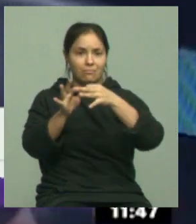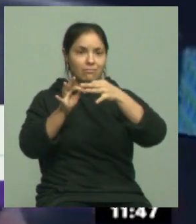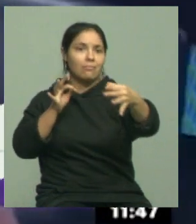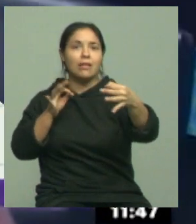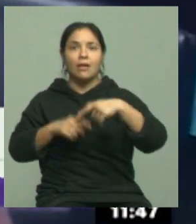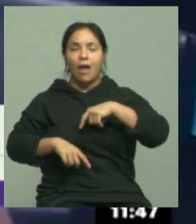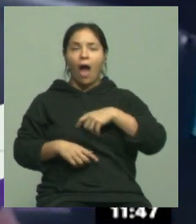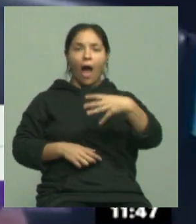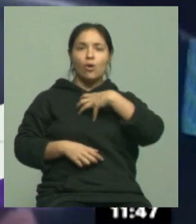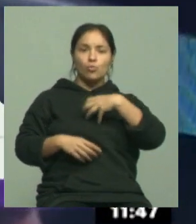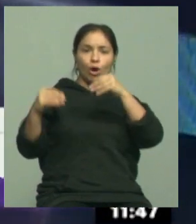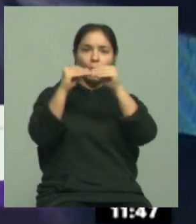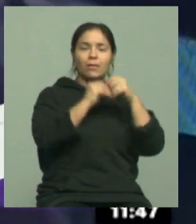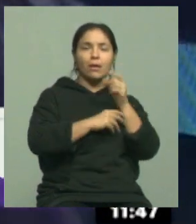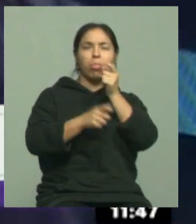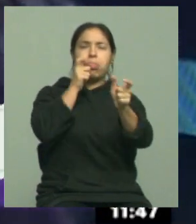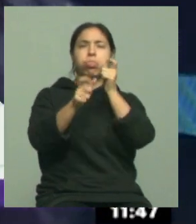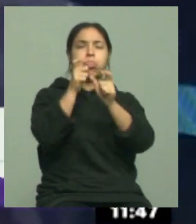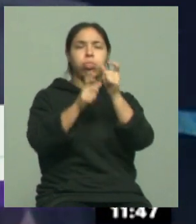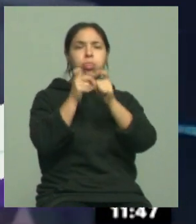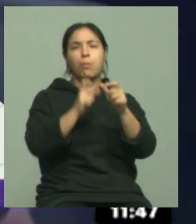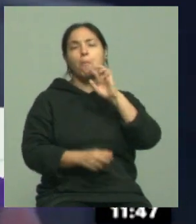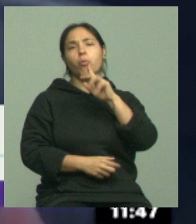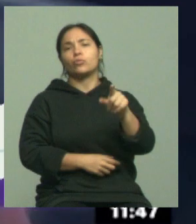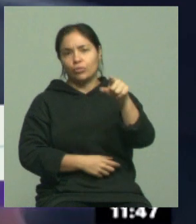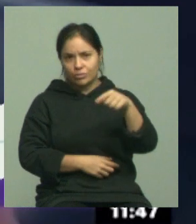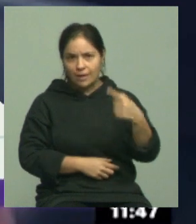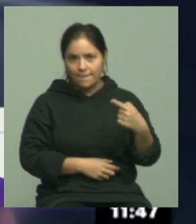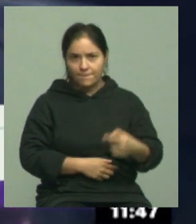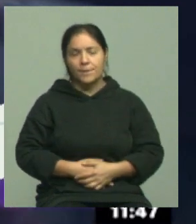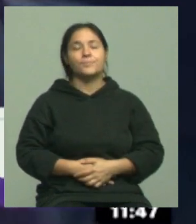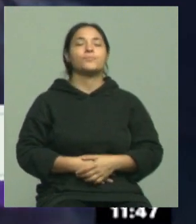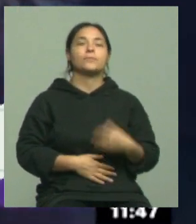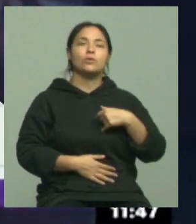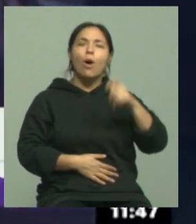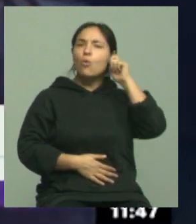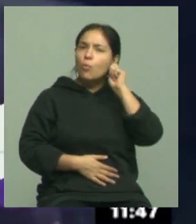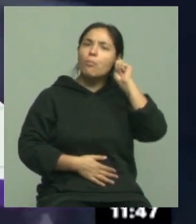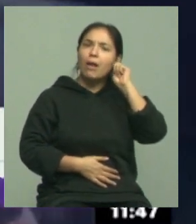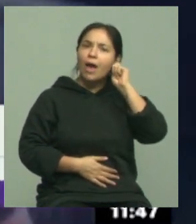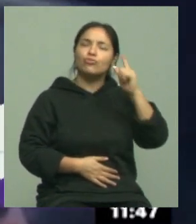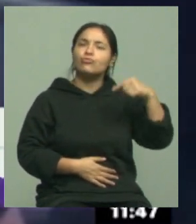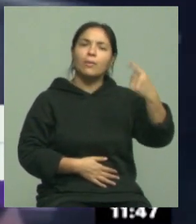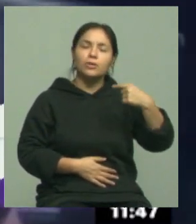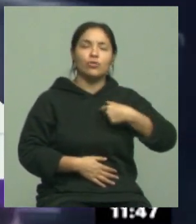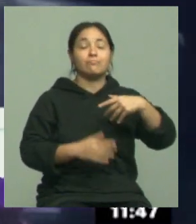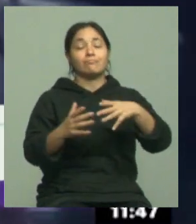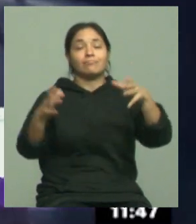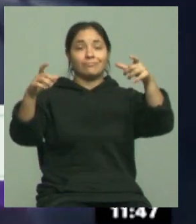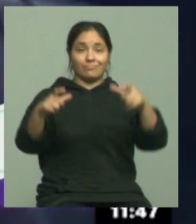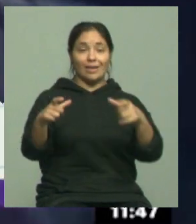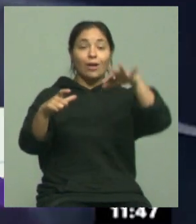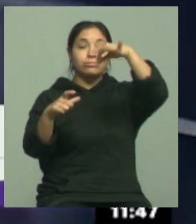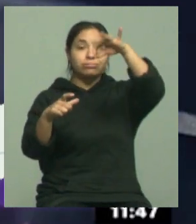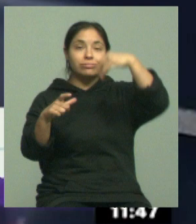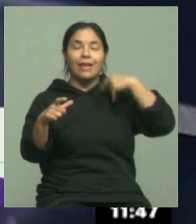puto. En cada uno de mis cumpleaños, de todos los que me acuerdo, uno de mis 3 deseos era pedir, por favor,